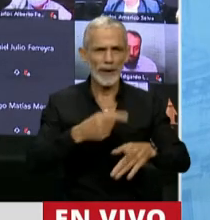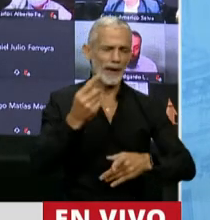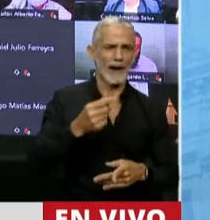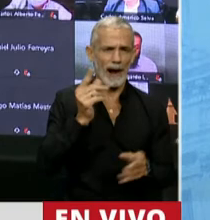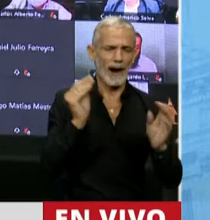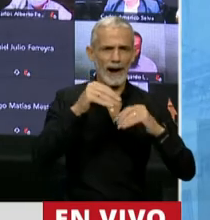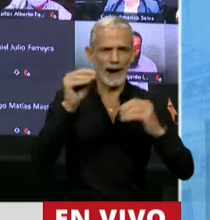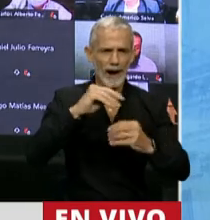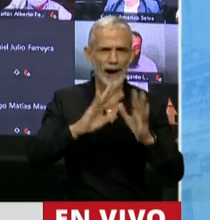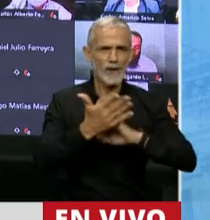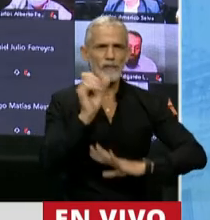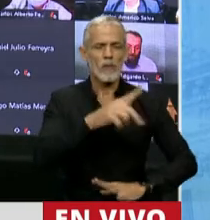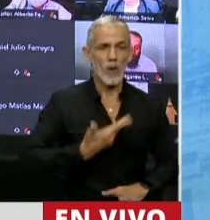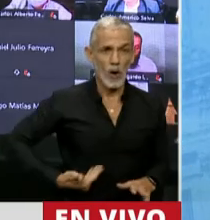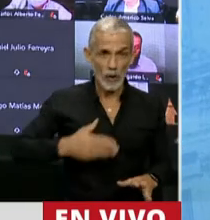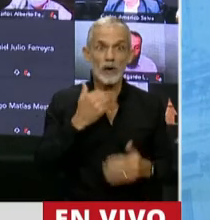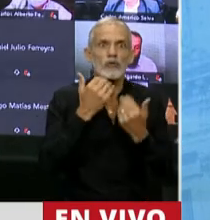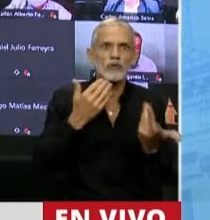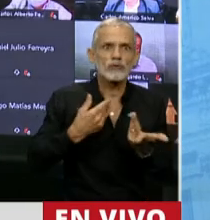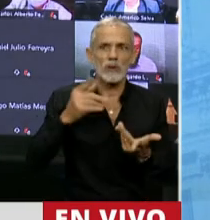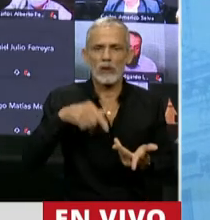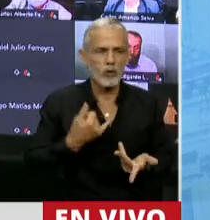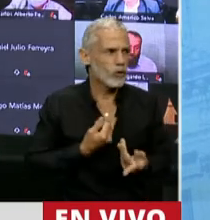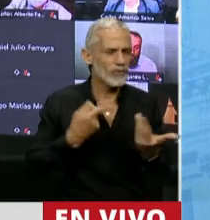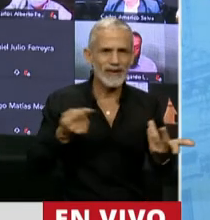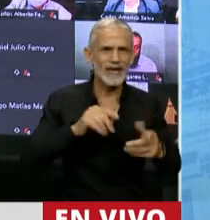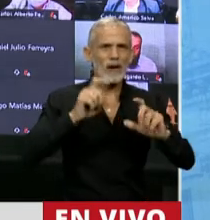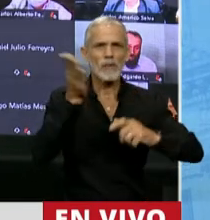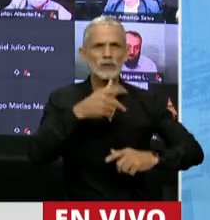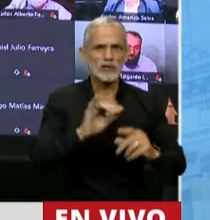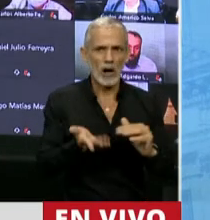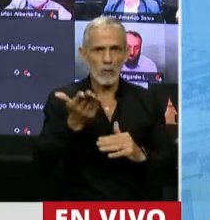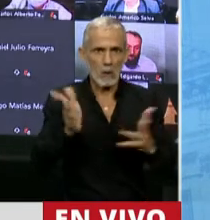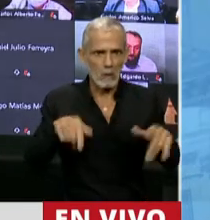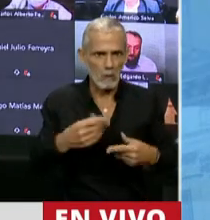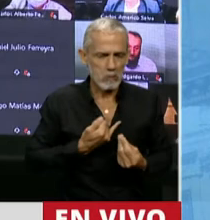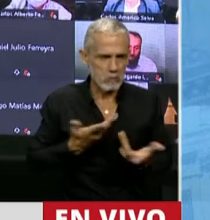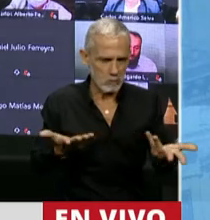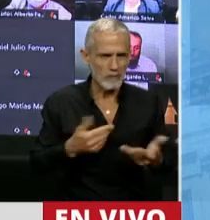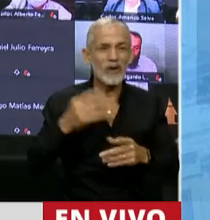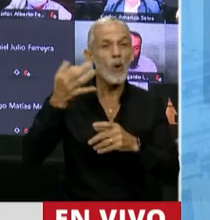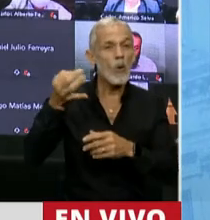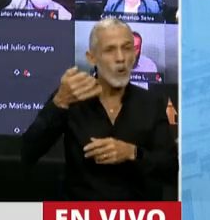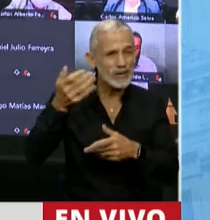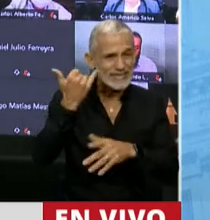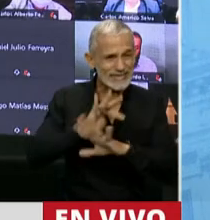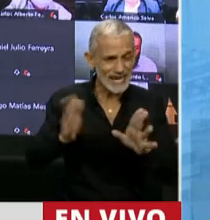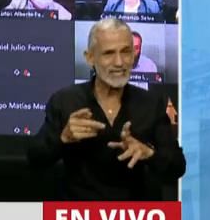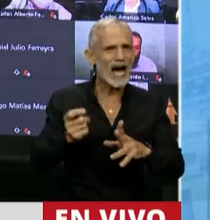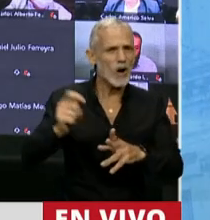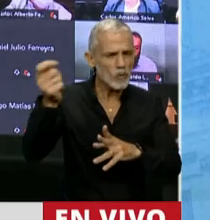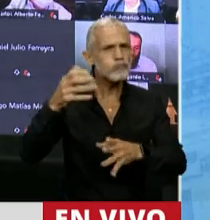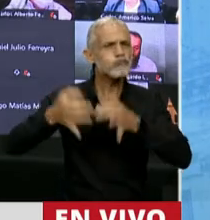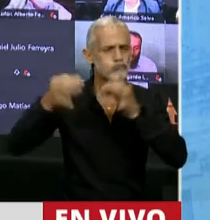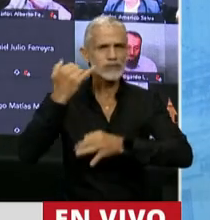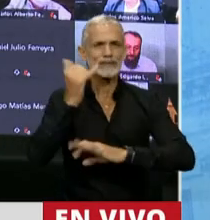injustificados, de manera que no se sabe de dónde surgen esos porcentajes. La justicia ya ha comenzado a resolver los